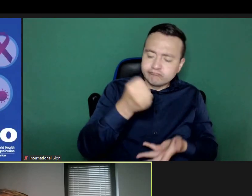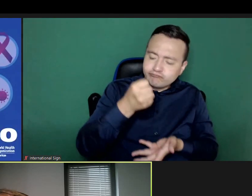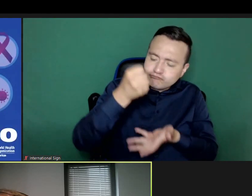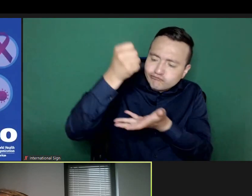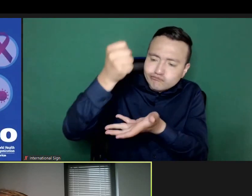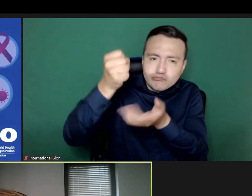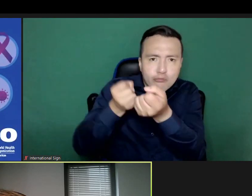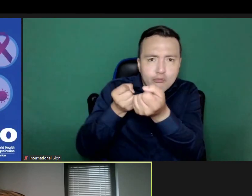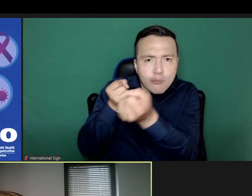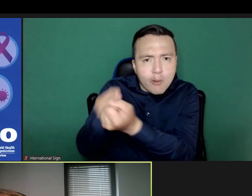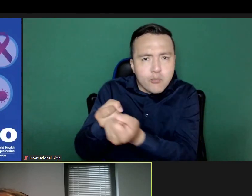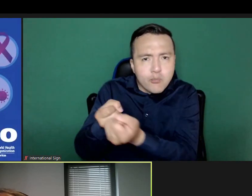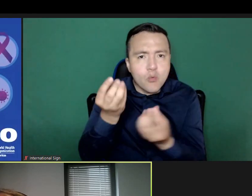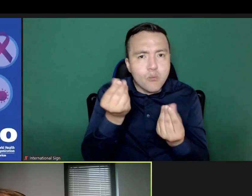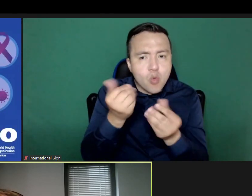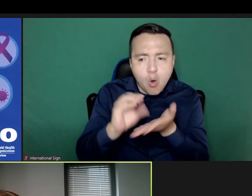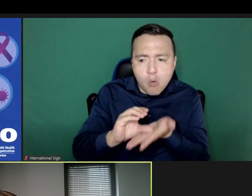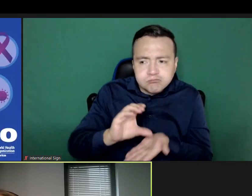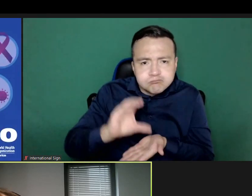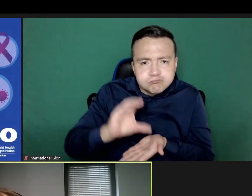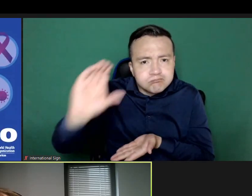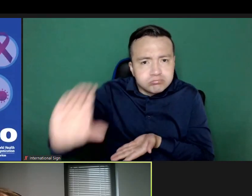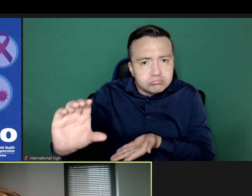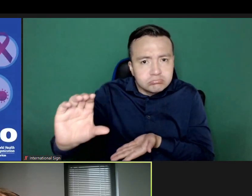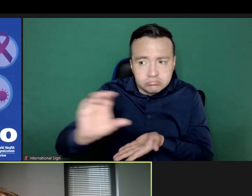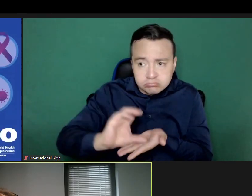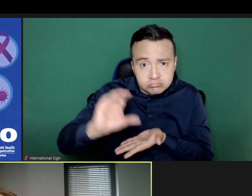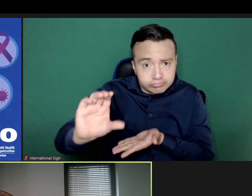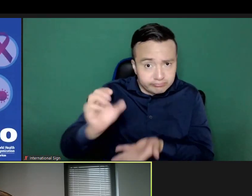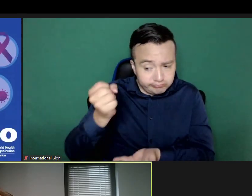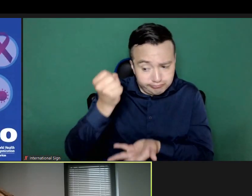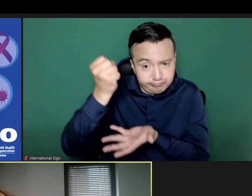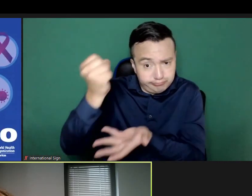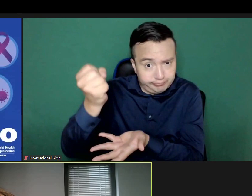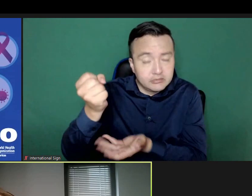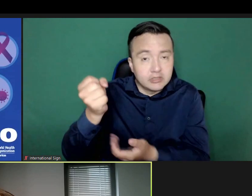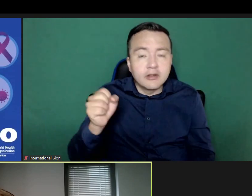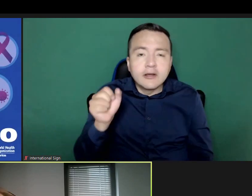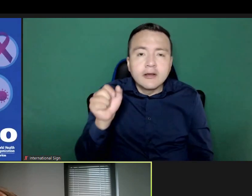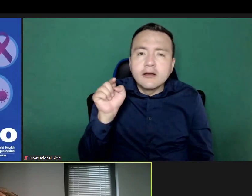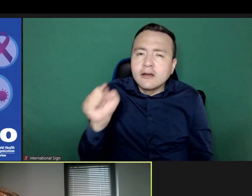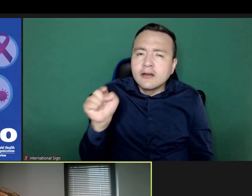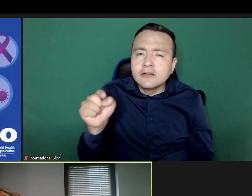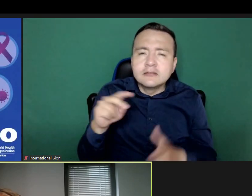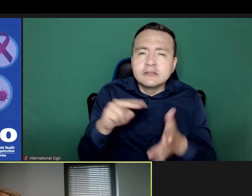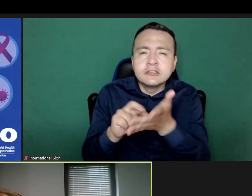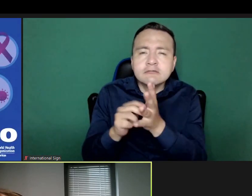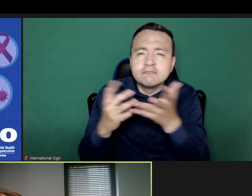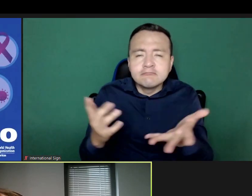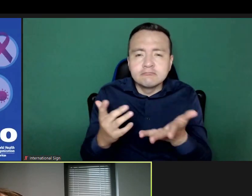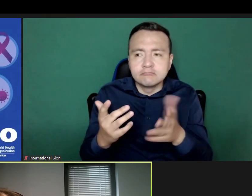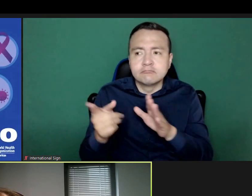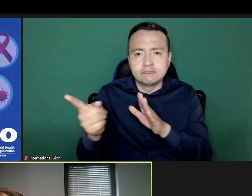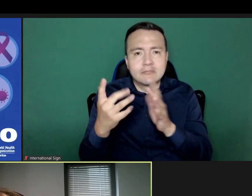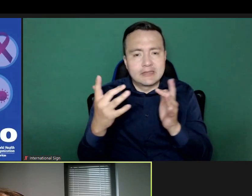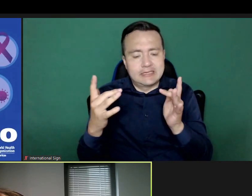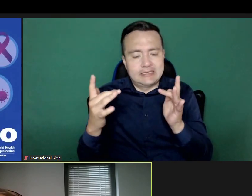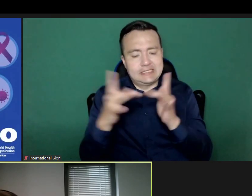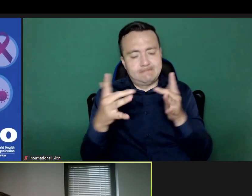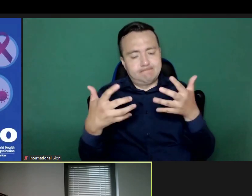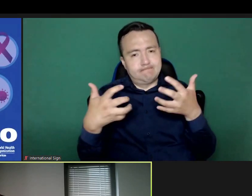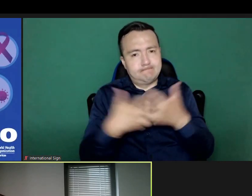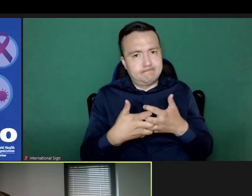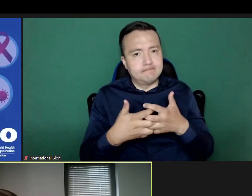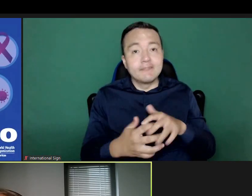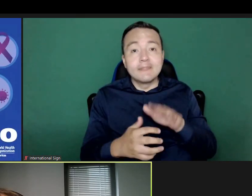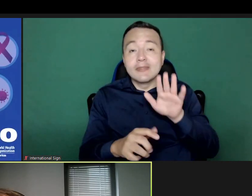pero basado en la discusión de la legislación nueva y las legislaciones nuevas que deben ser promulgadas en Jamaica. Y ese